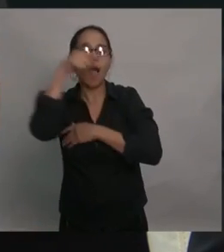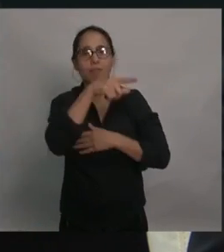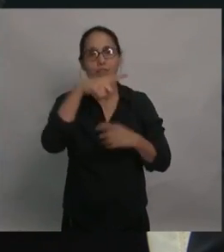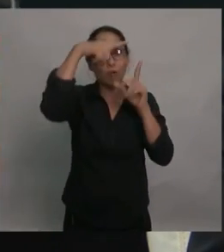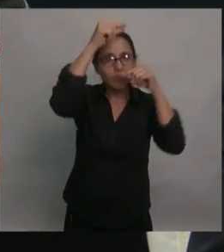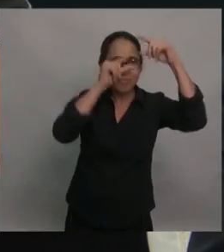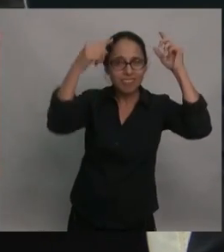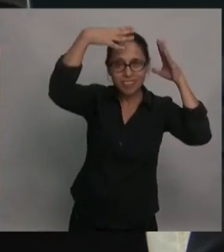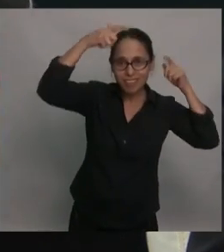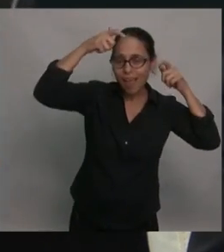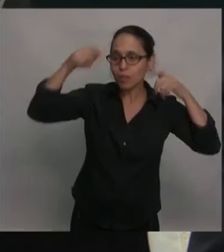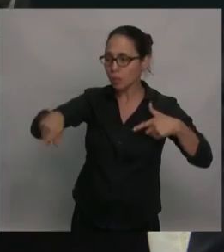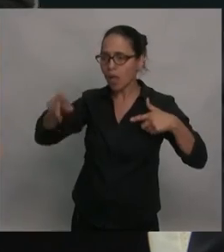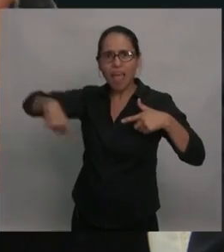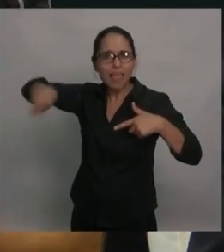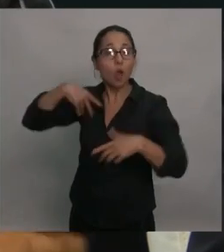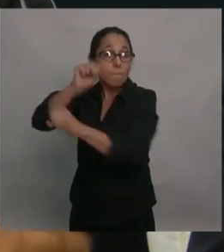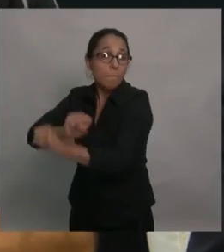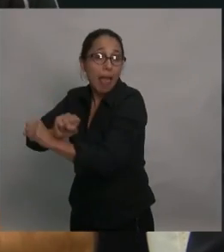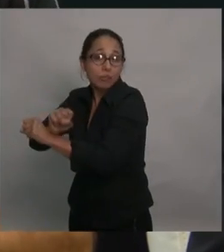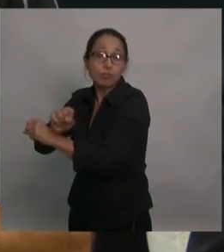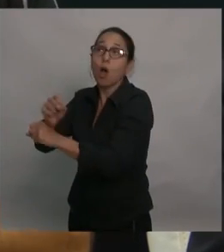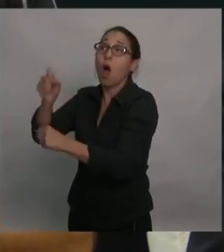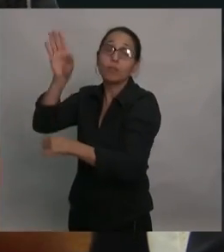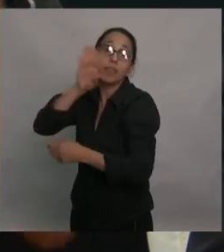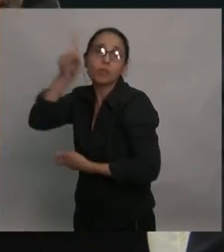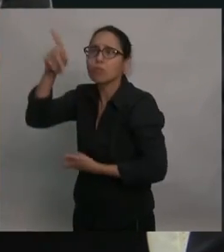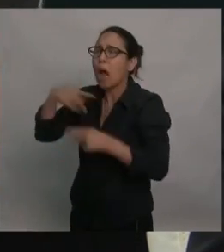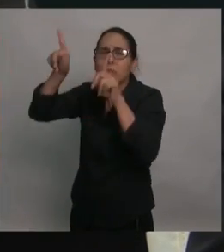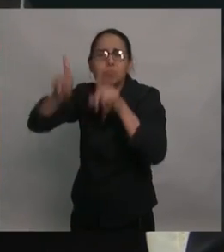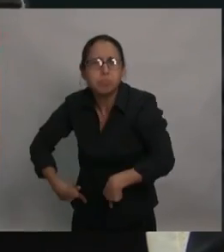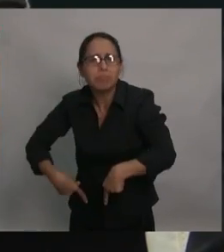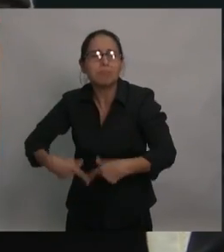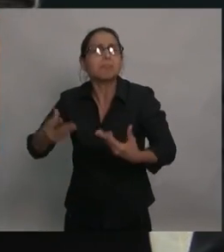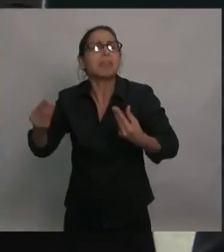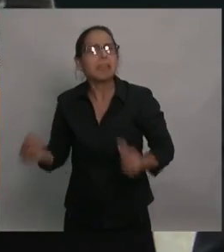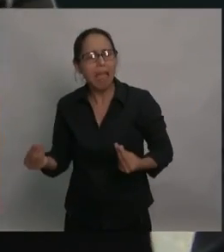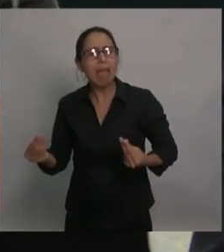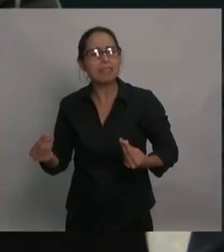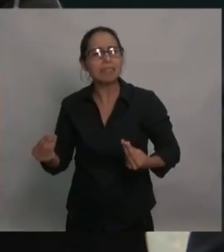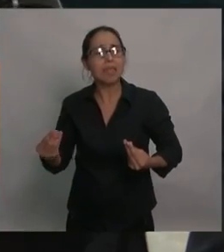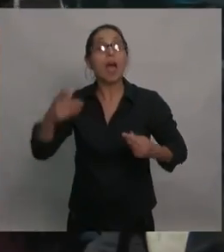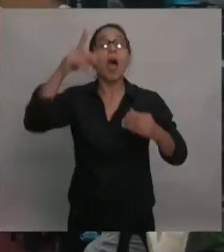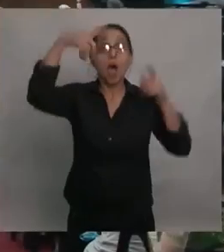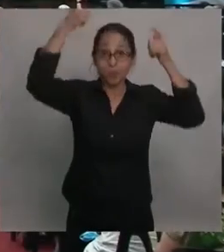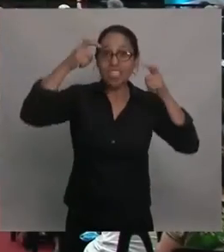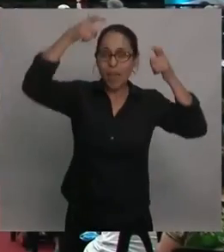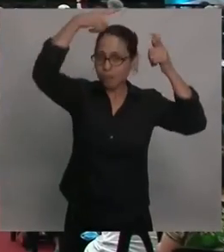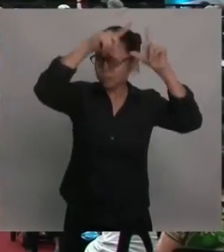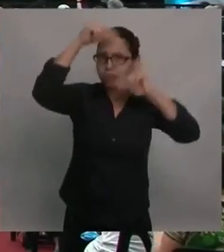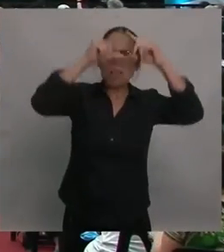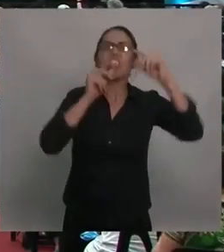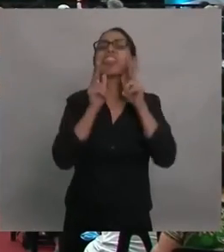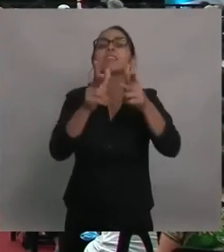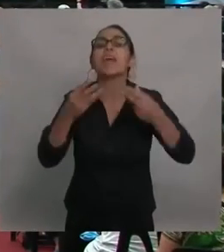Y desconocen, y había que explicárselo a los presos, desconocen que el hombre nuevo con el que soñó Che son los